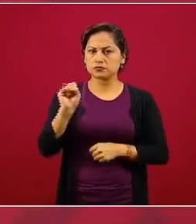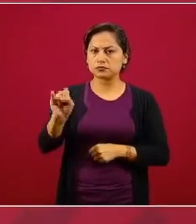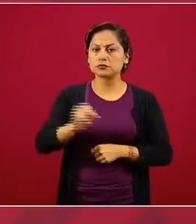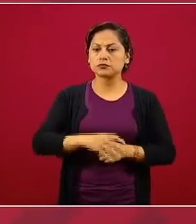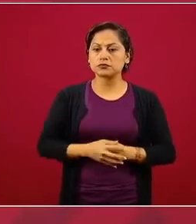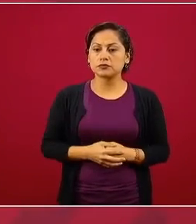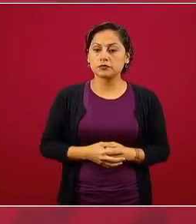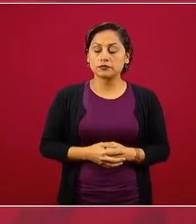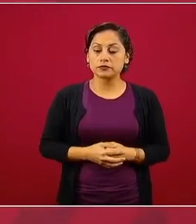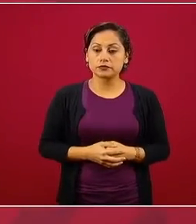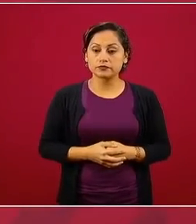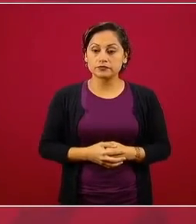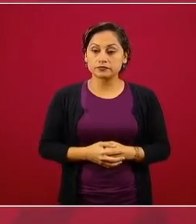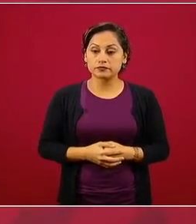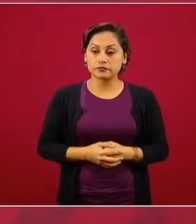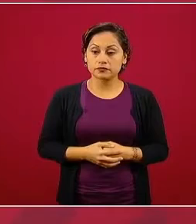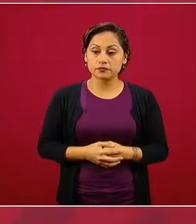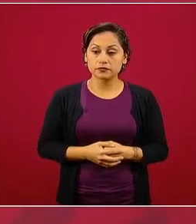va a